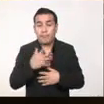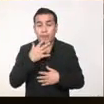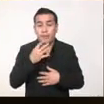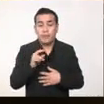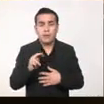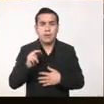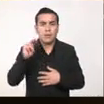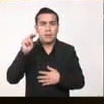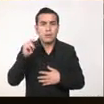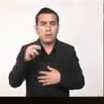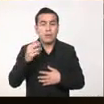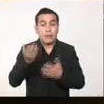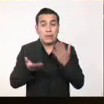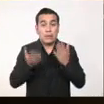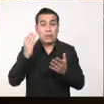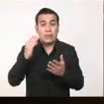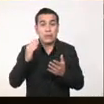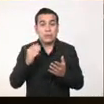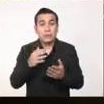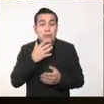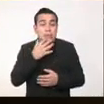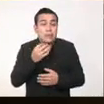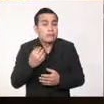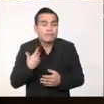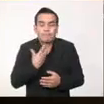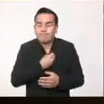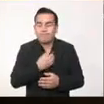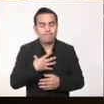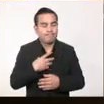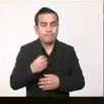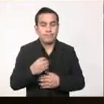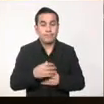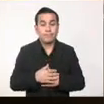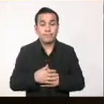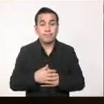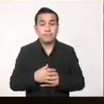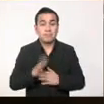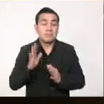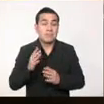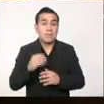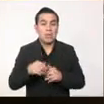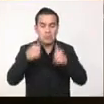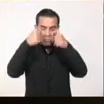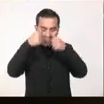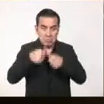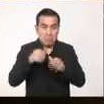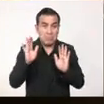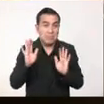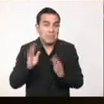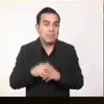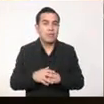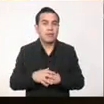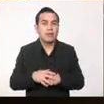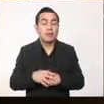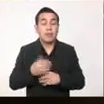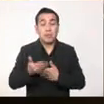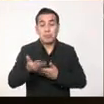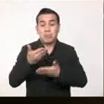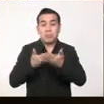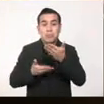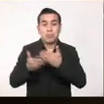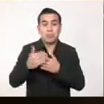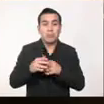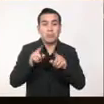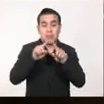¿Norte de qué? Norte de Nicaragua, pero al sur de México. Ellos han decidido llamarnos así, unilateralmente. Algún día lo vamos a llamar